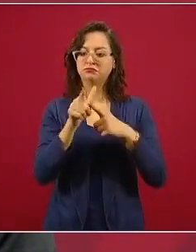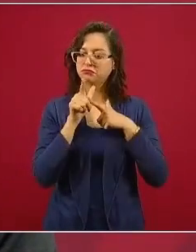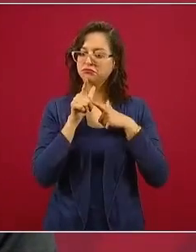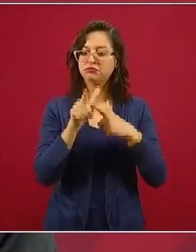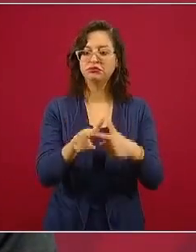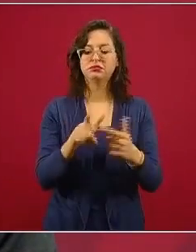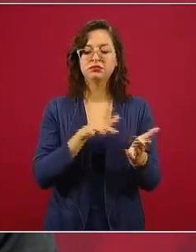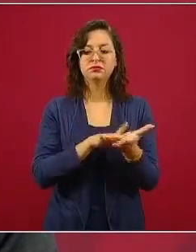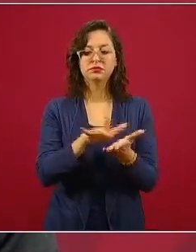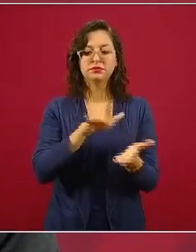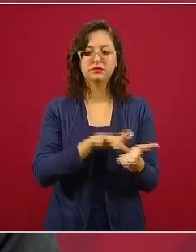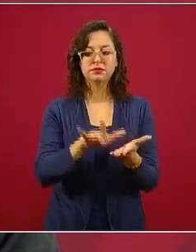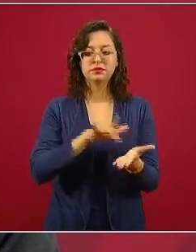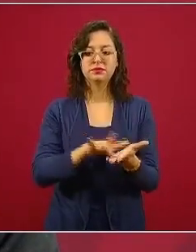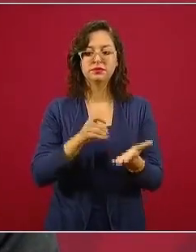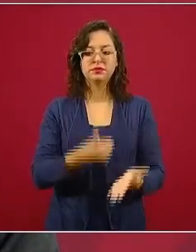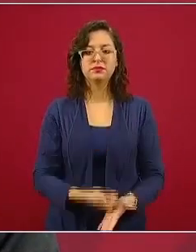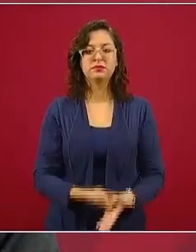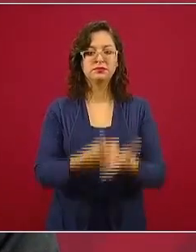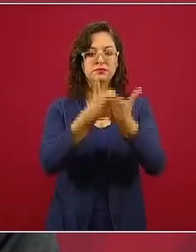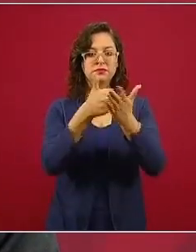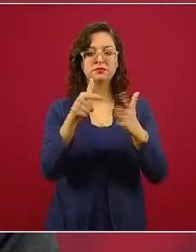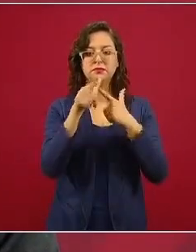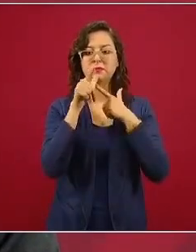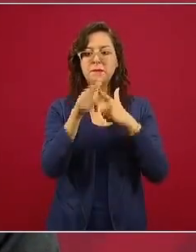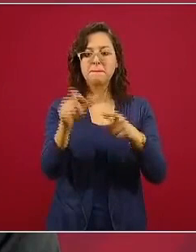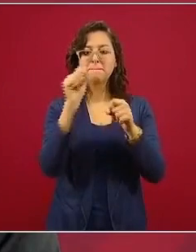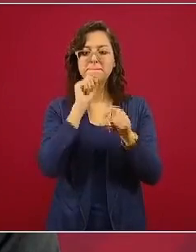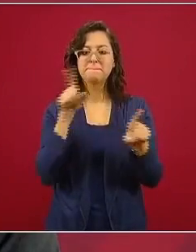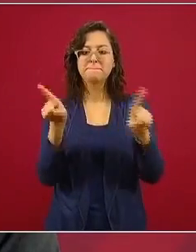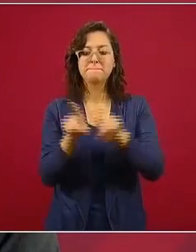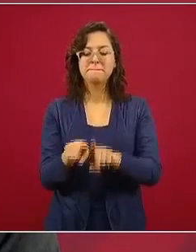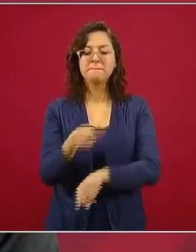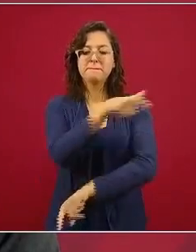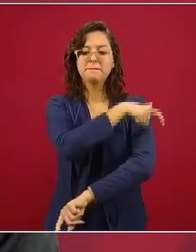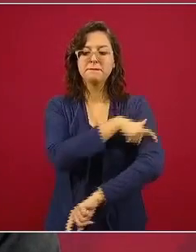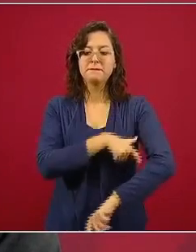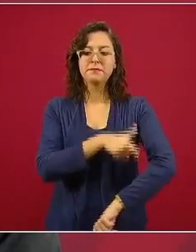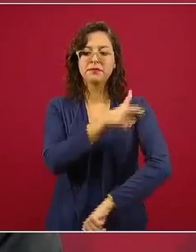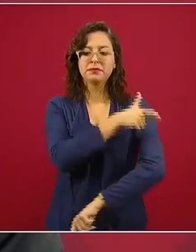nos van a seguir ayudando de la Guardia Nacional